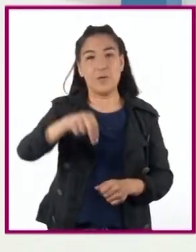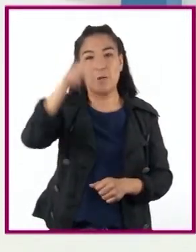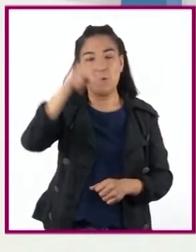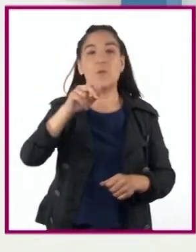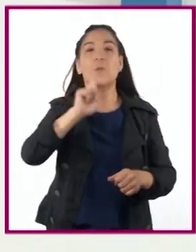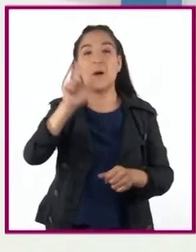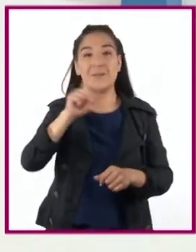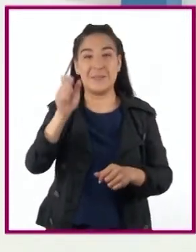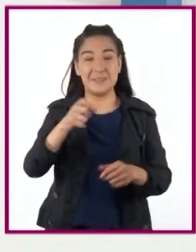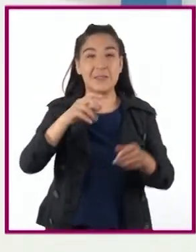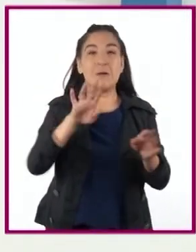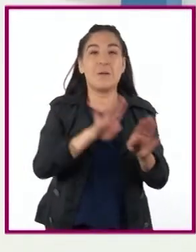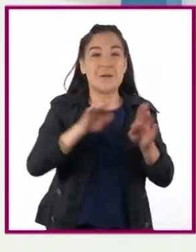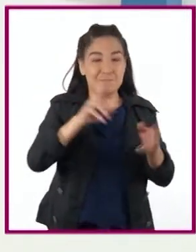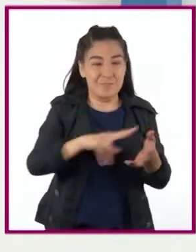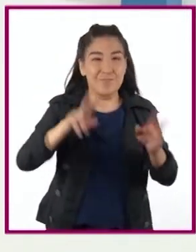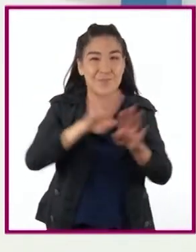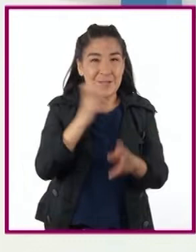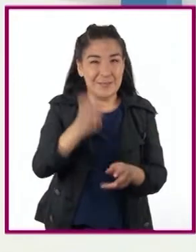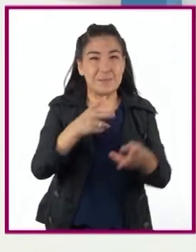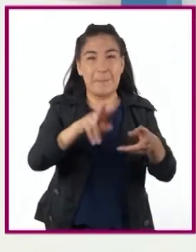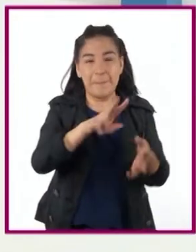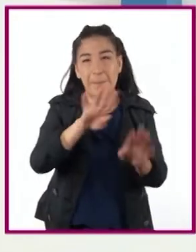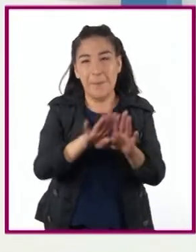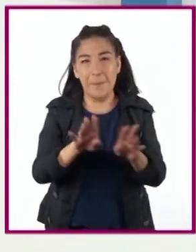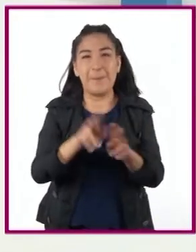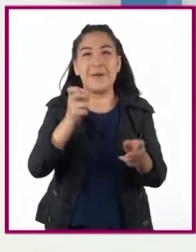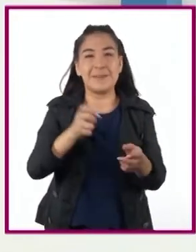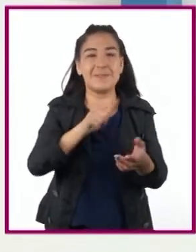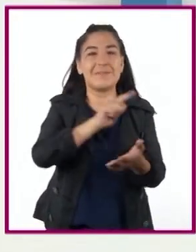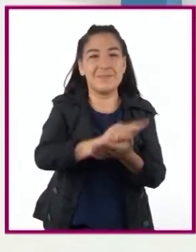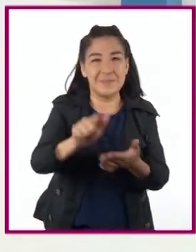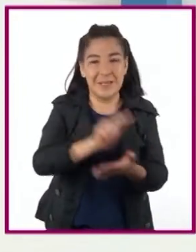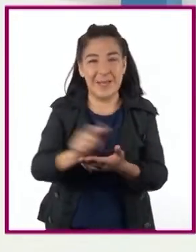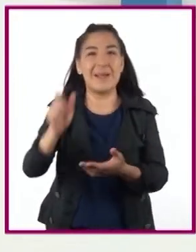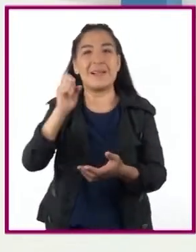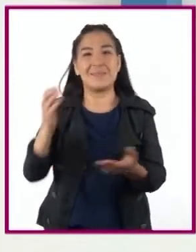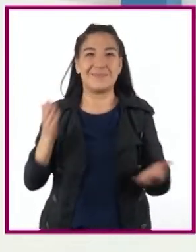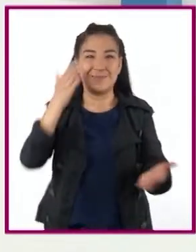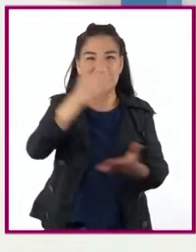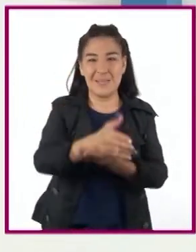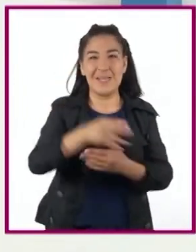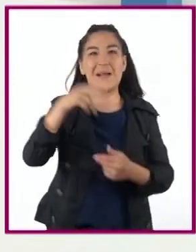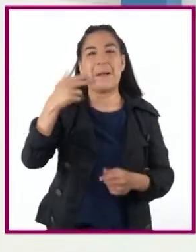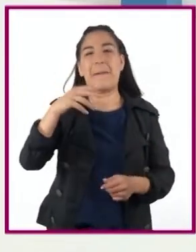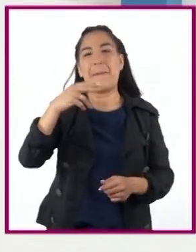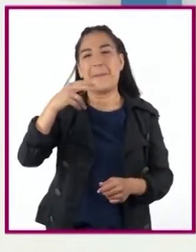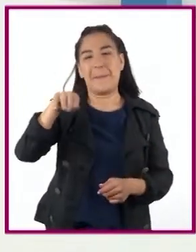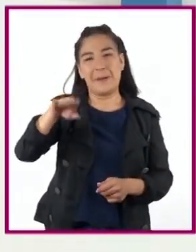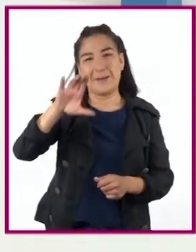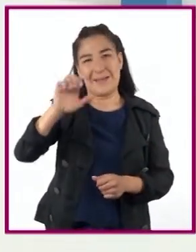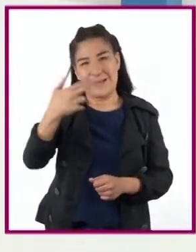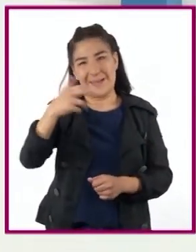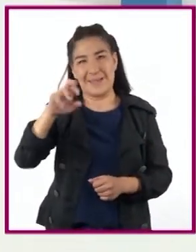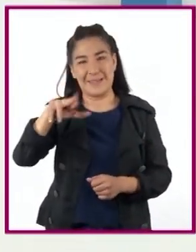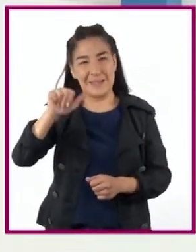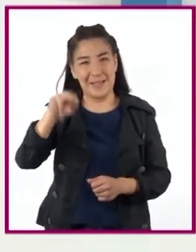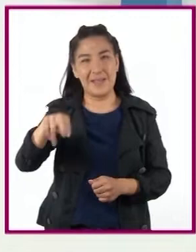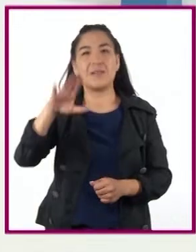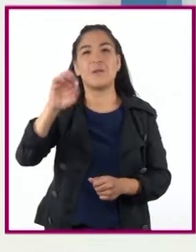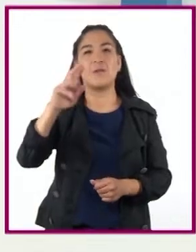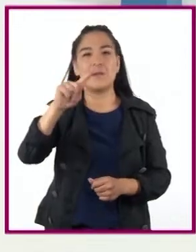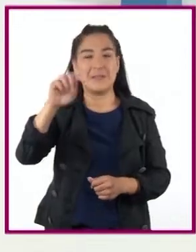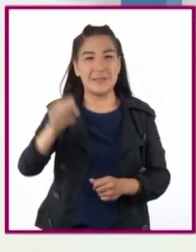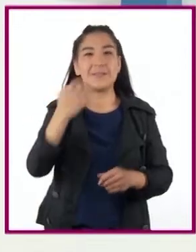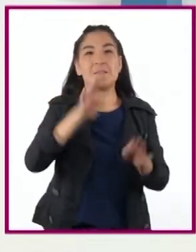de castellanos comandada por Hernán Cortés desembarcó en Veracruz en 1519, ya había entrado en contacto con una